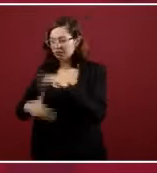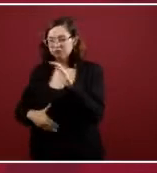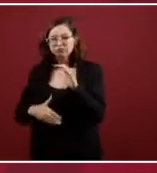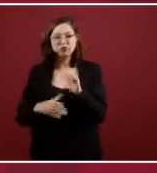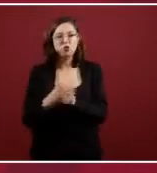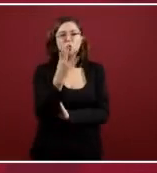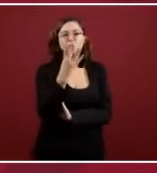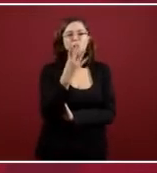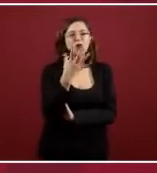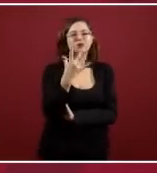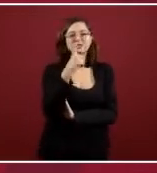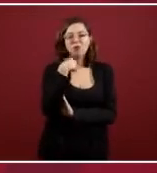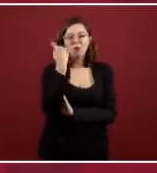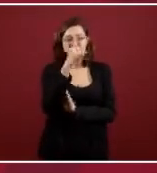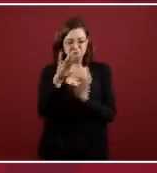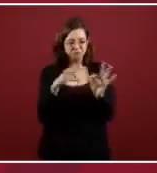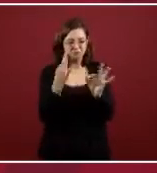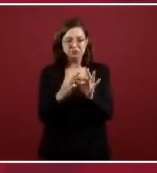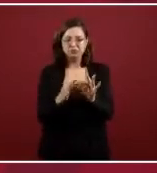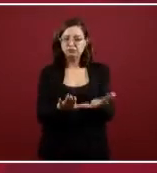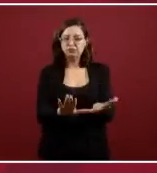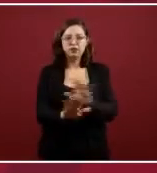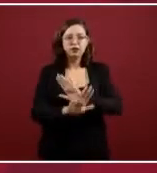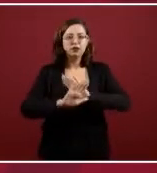en 4 o 5 horas